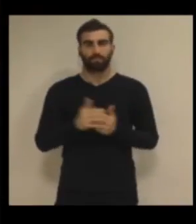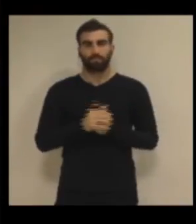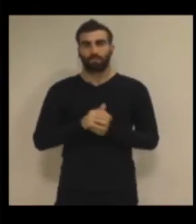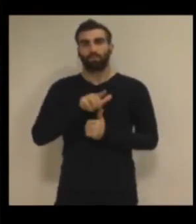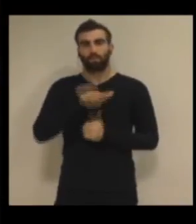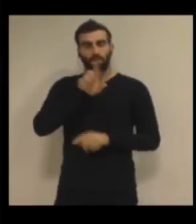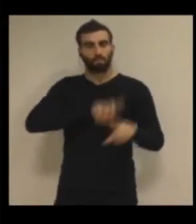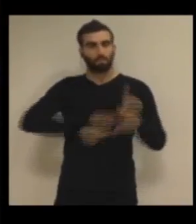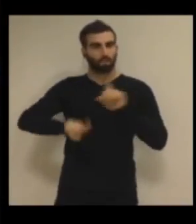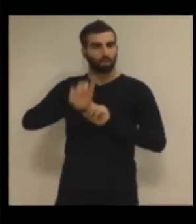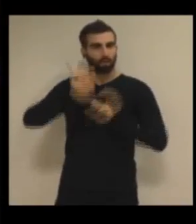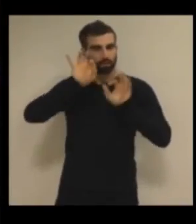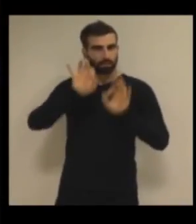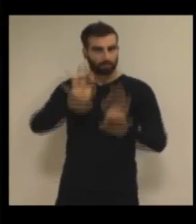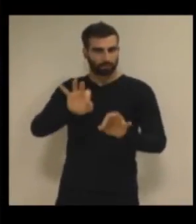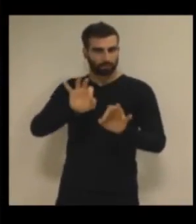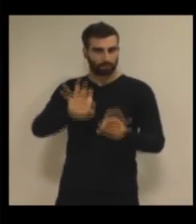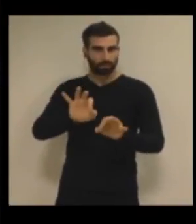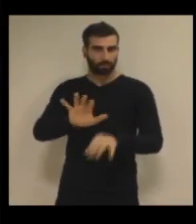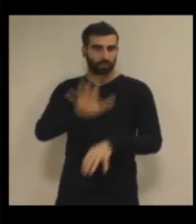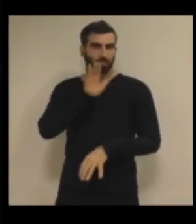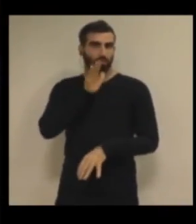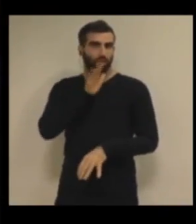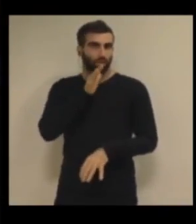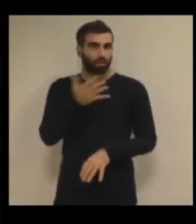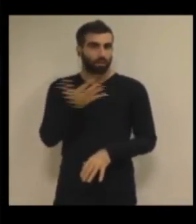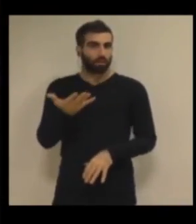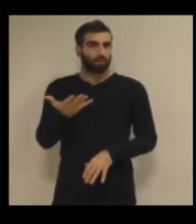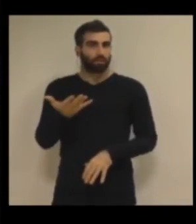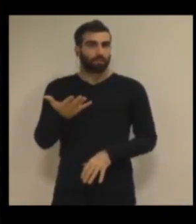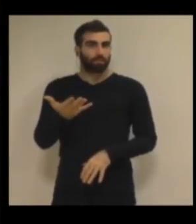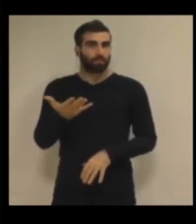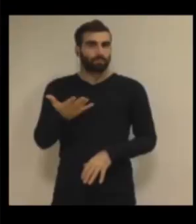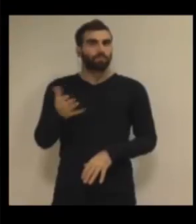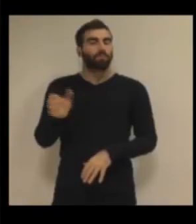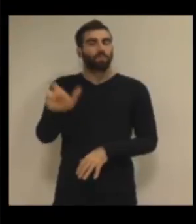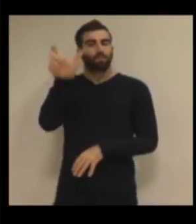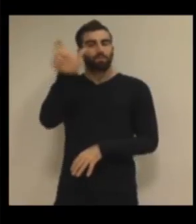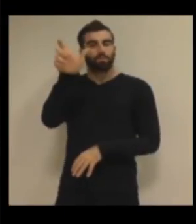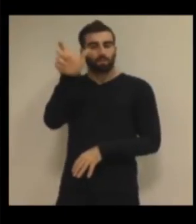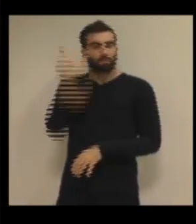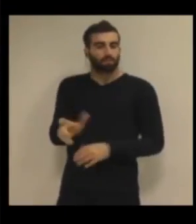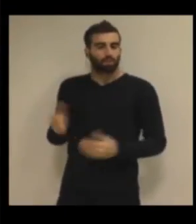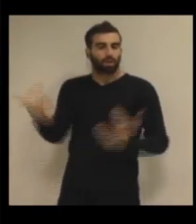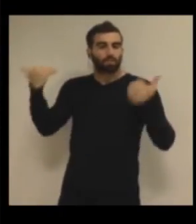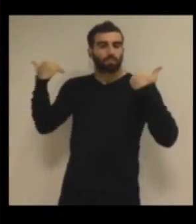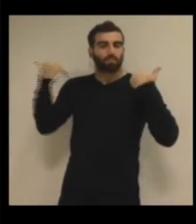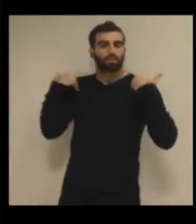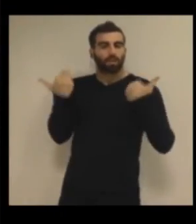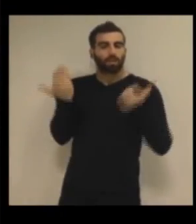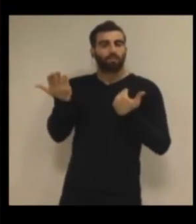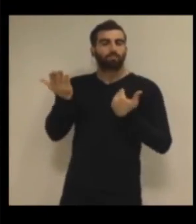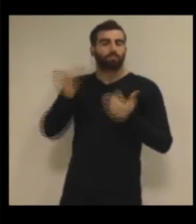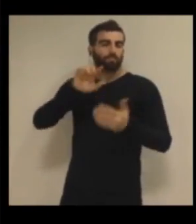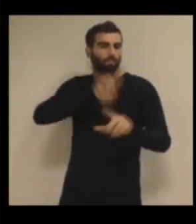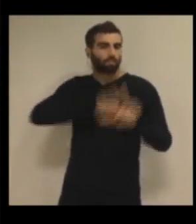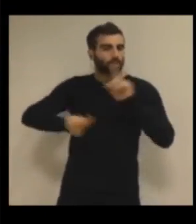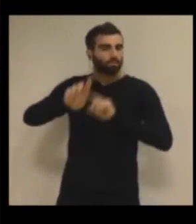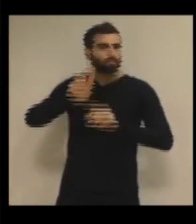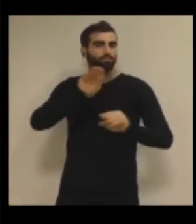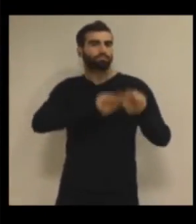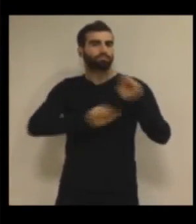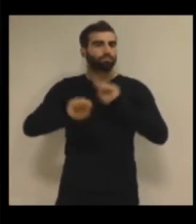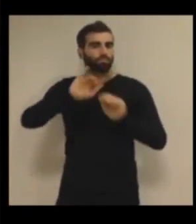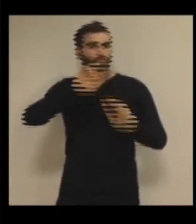un problema porque o quien tenga que ser lo resuelve o